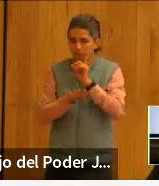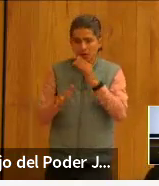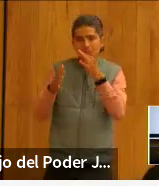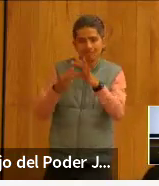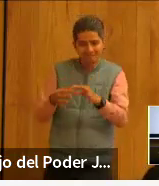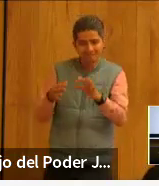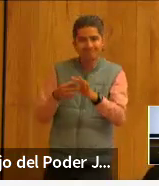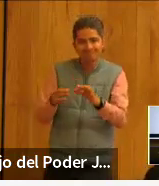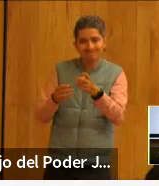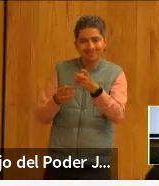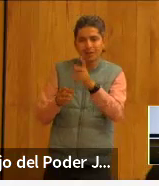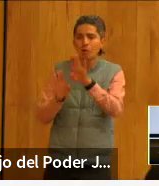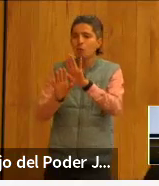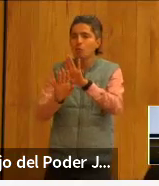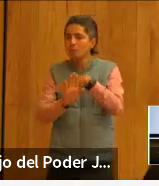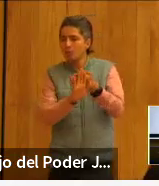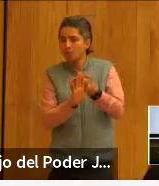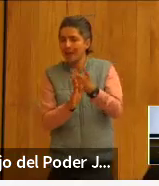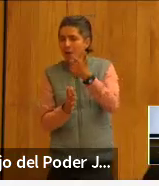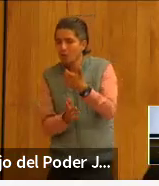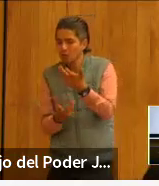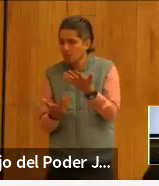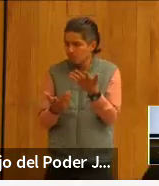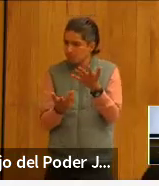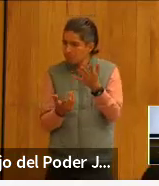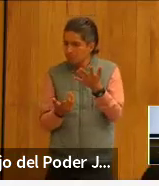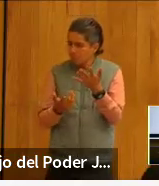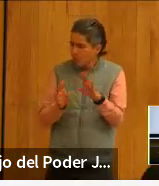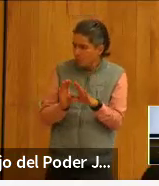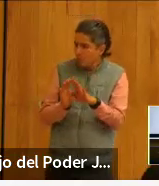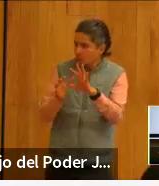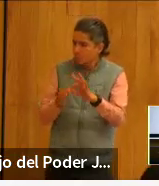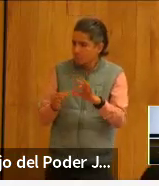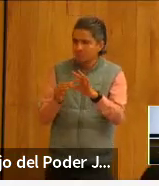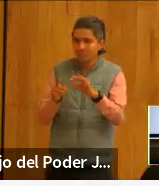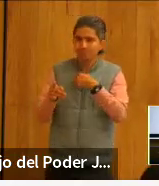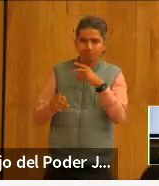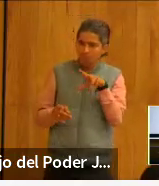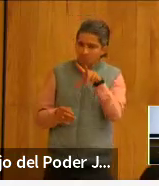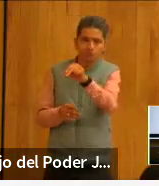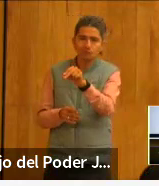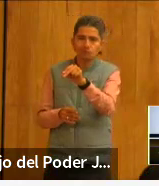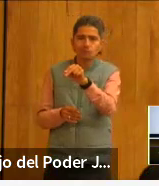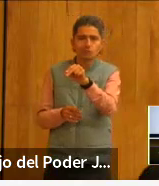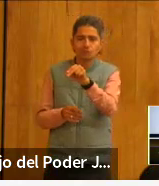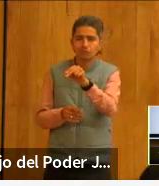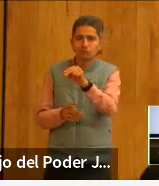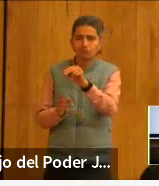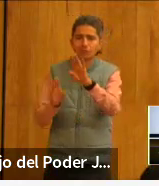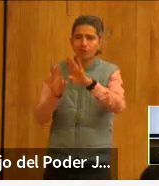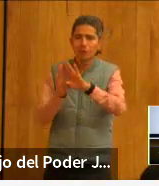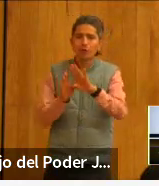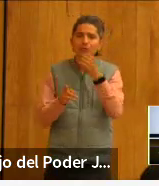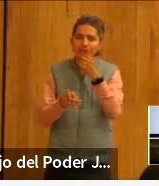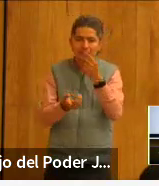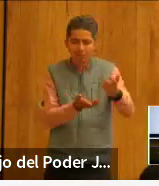había violencia económica y en ese momento me negué a darle alimentos